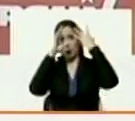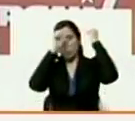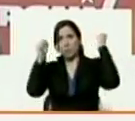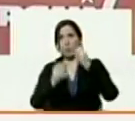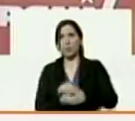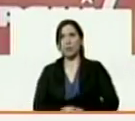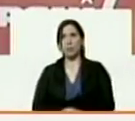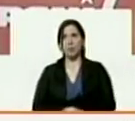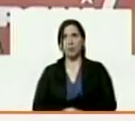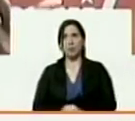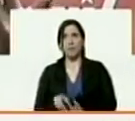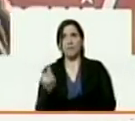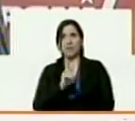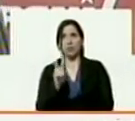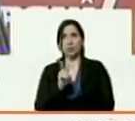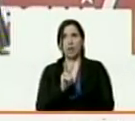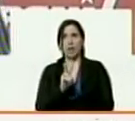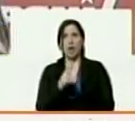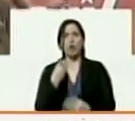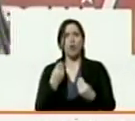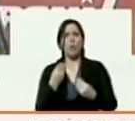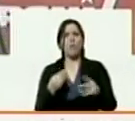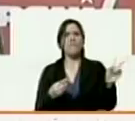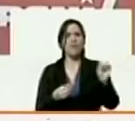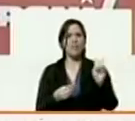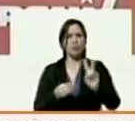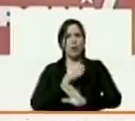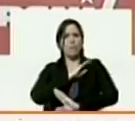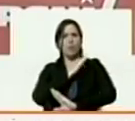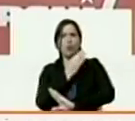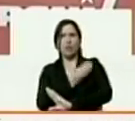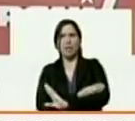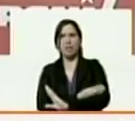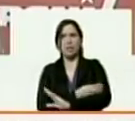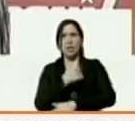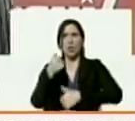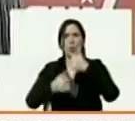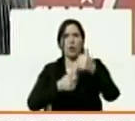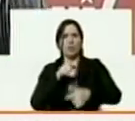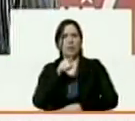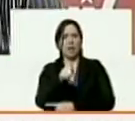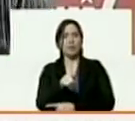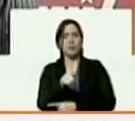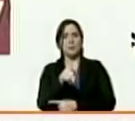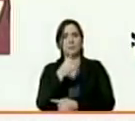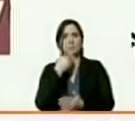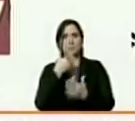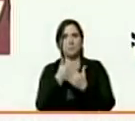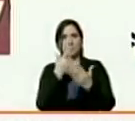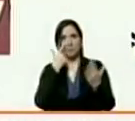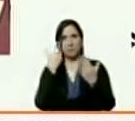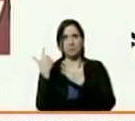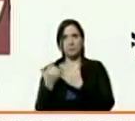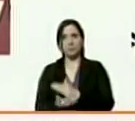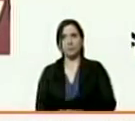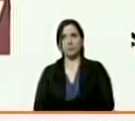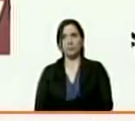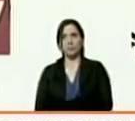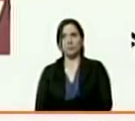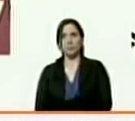de Venezuela y cómo Venezuela se va a fortalecer en cuanto a esto. Muchísimas gracias. Gracias,